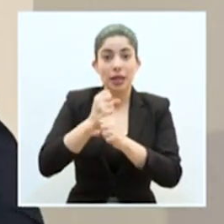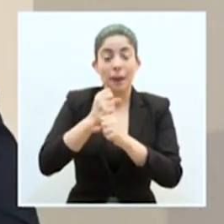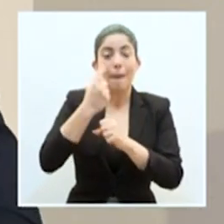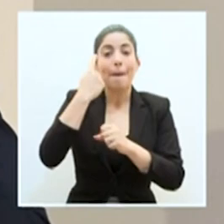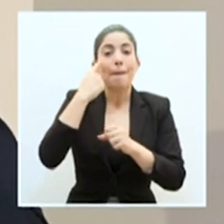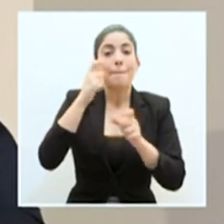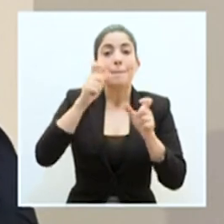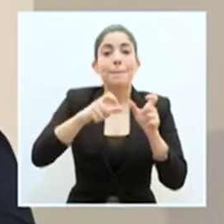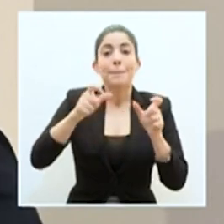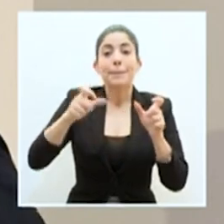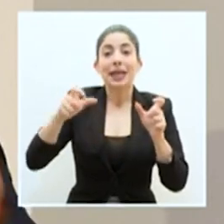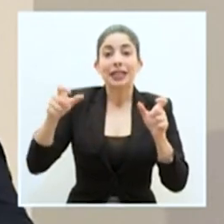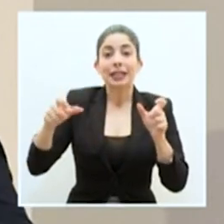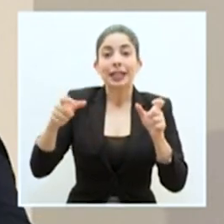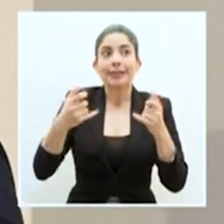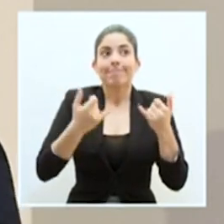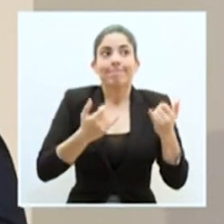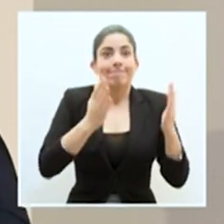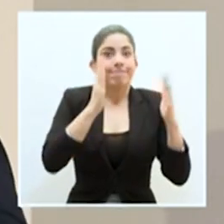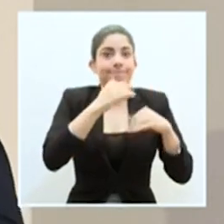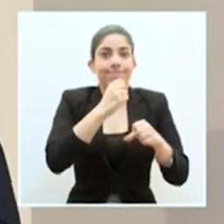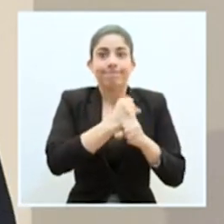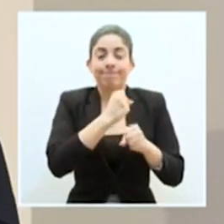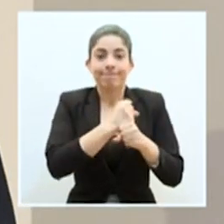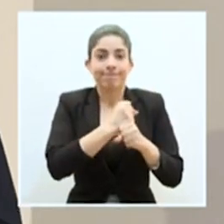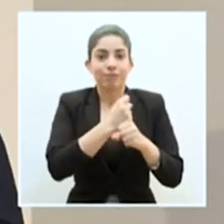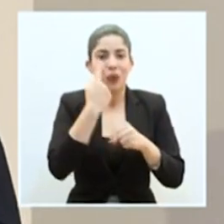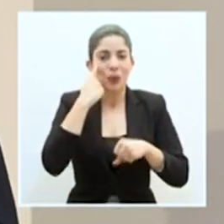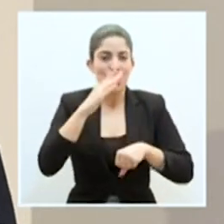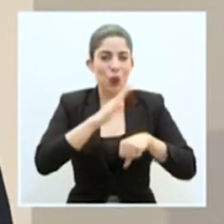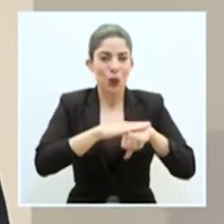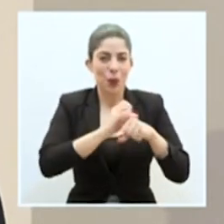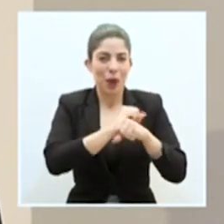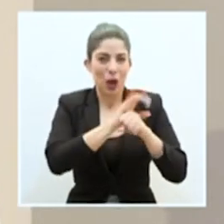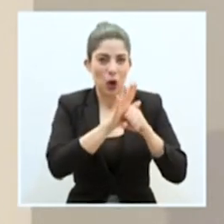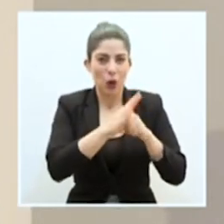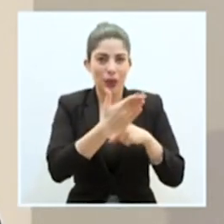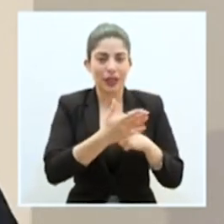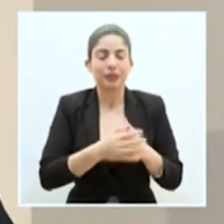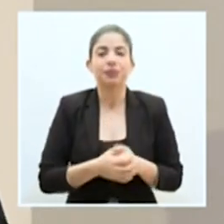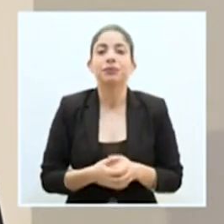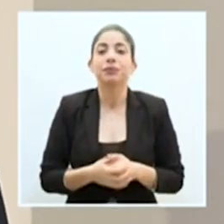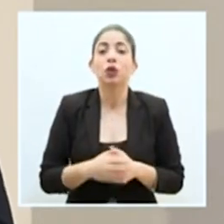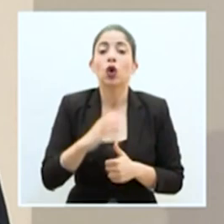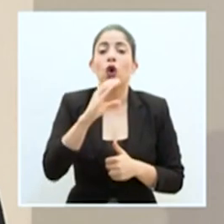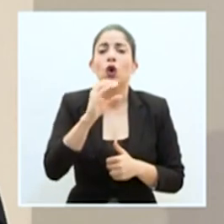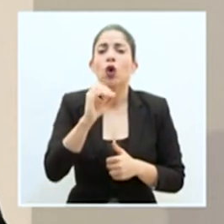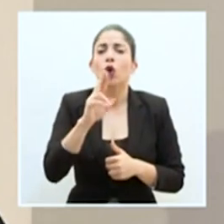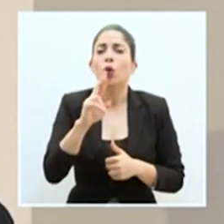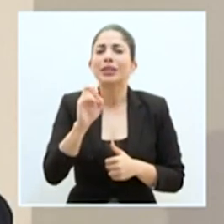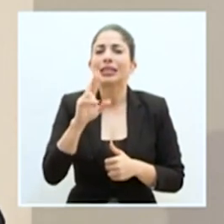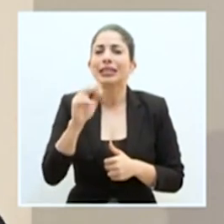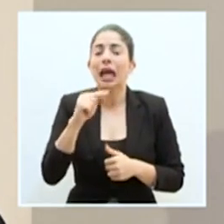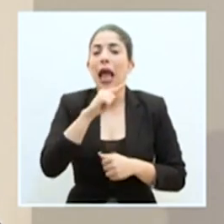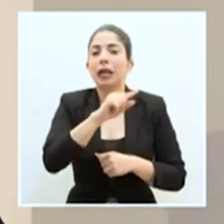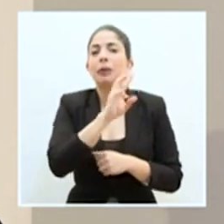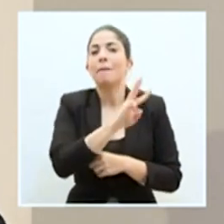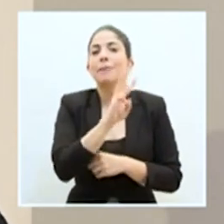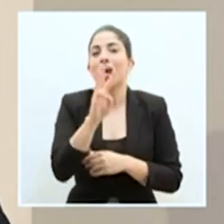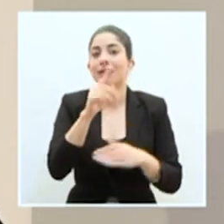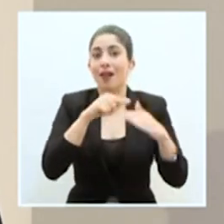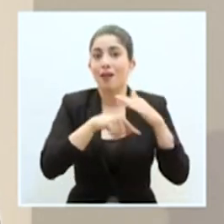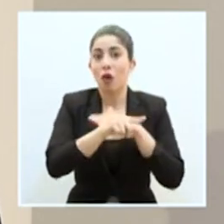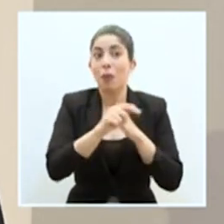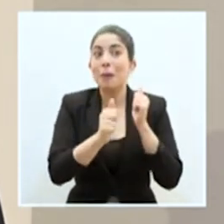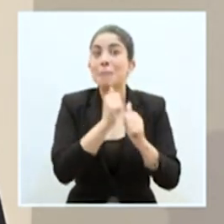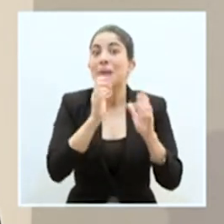aquellas personas que quedaron desempleadas a raíz del COVID-19. Coursera es una de las plataformas más grandes